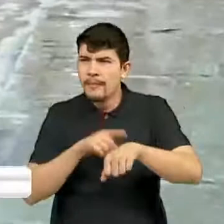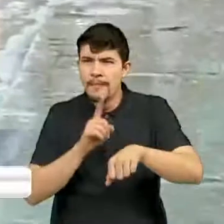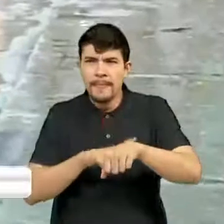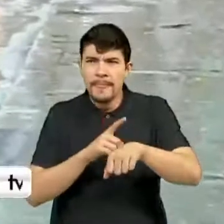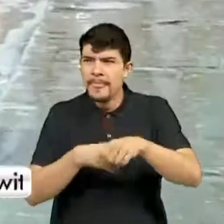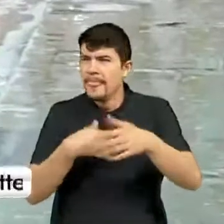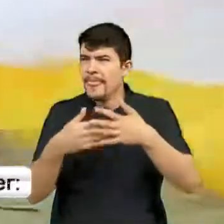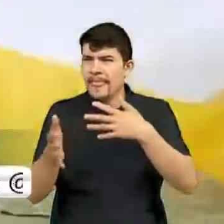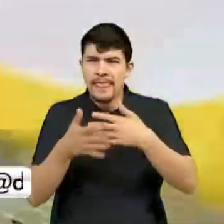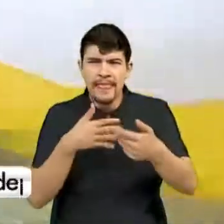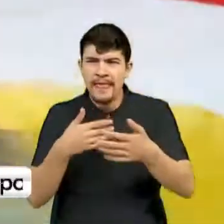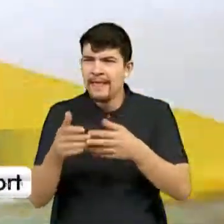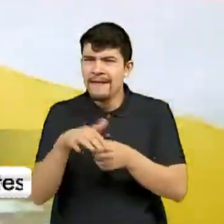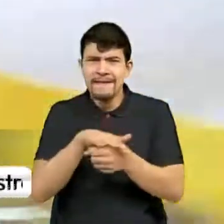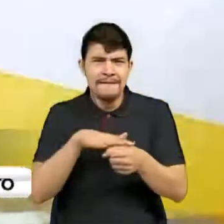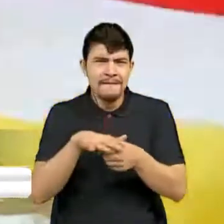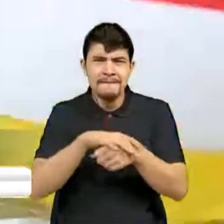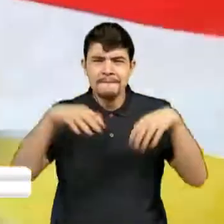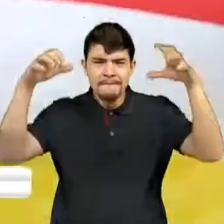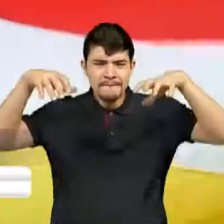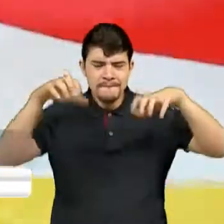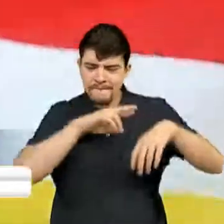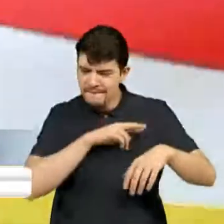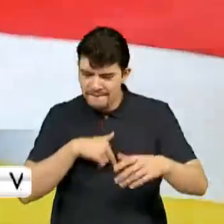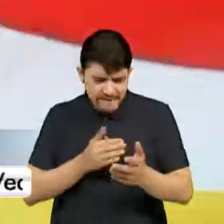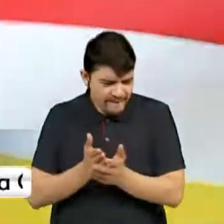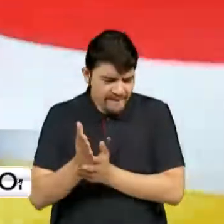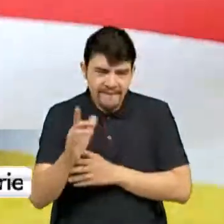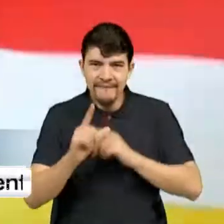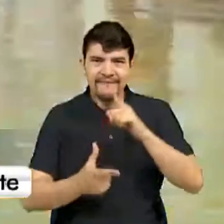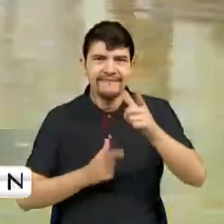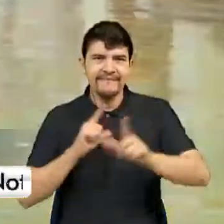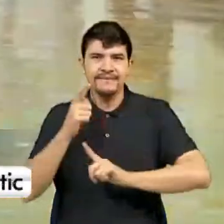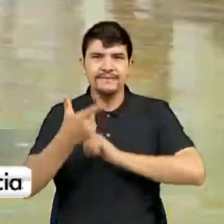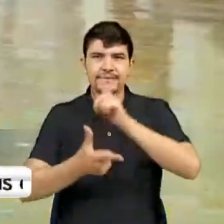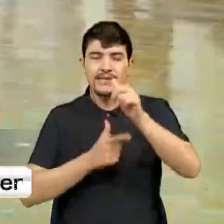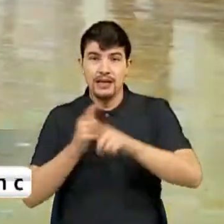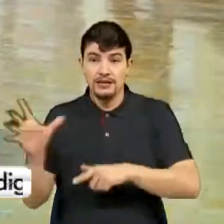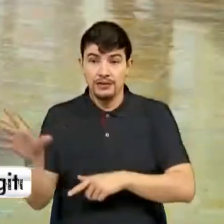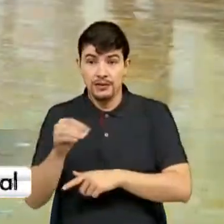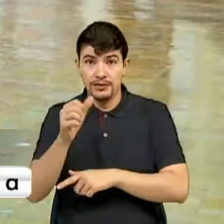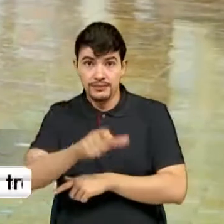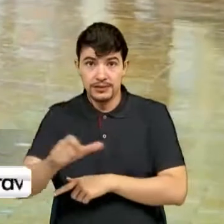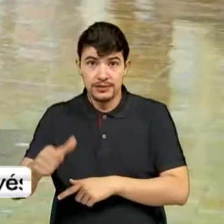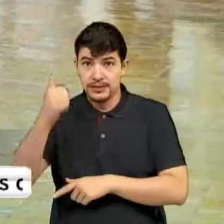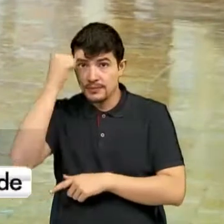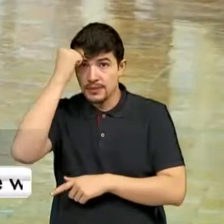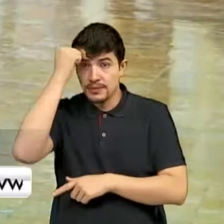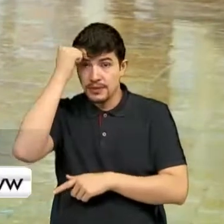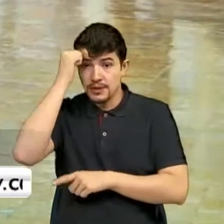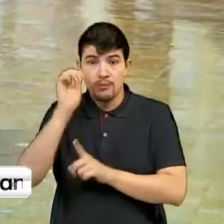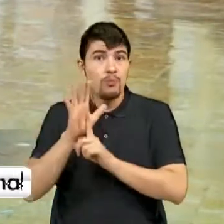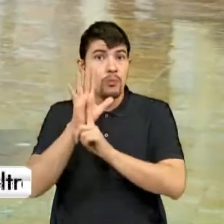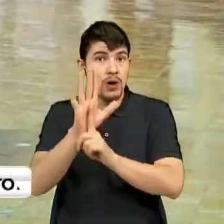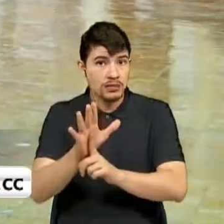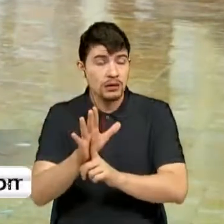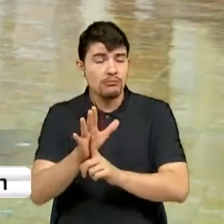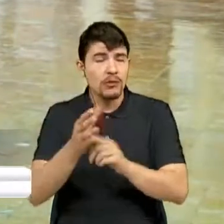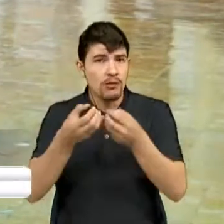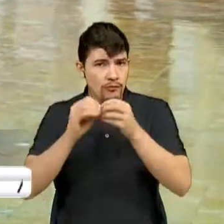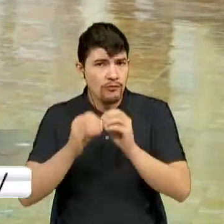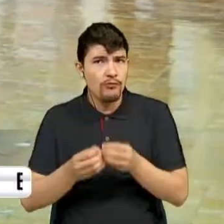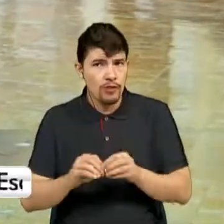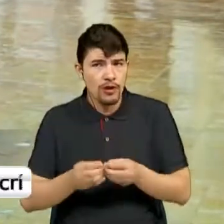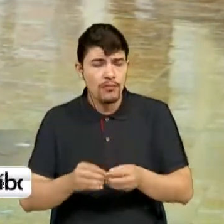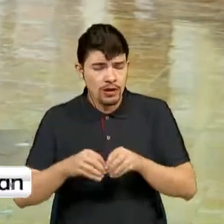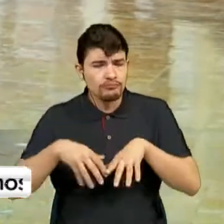importa las condiciones climáticas, seguimos en pie de lucha. Los educadores han mostrado que esta es una forma de protestar de